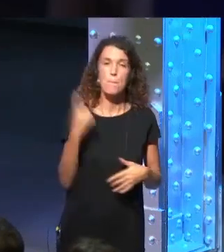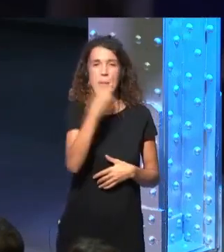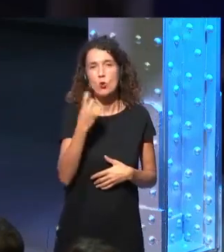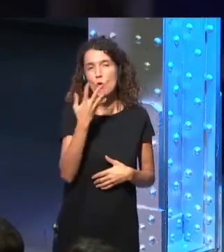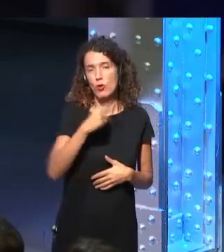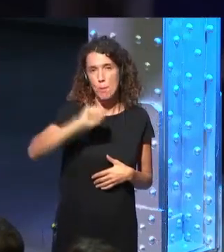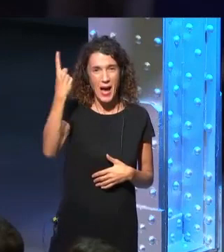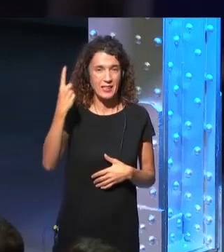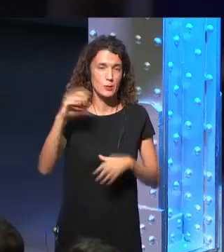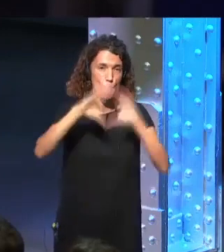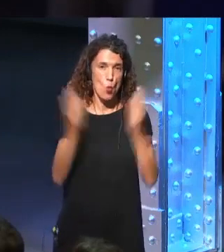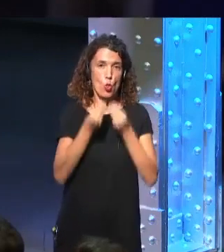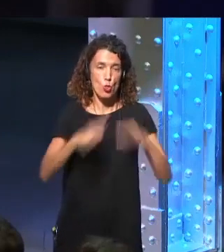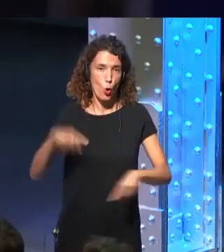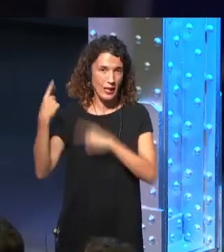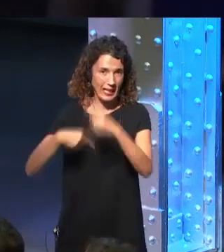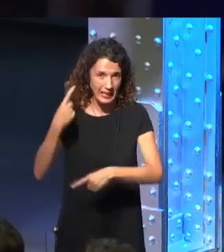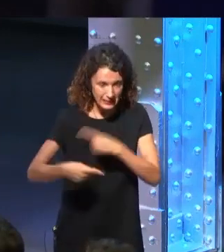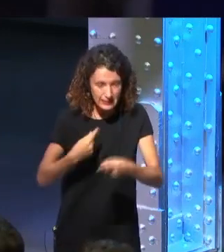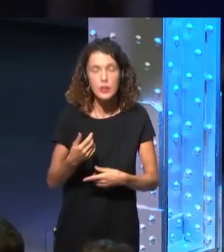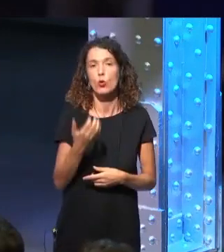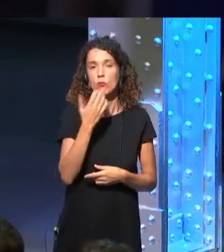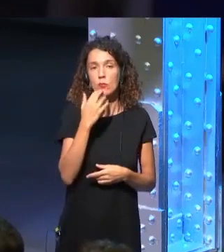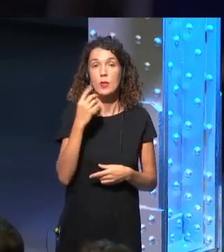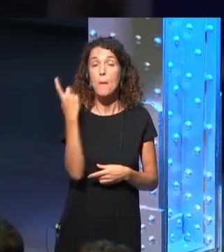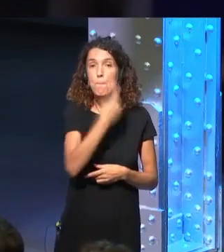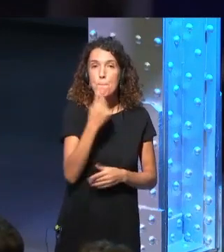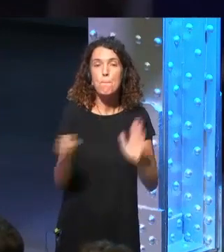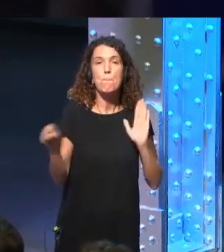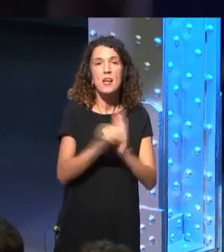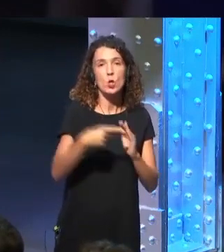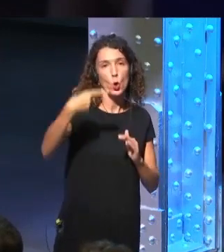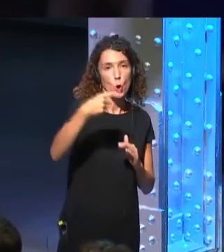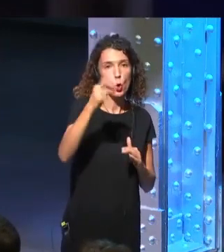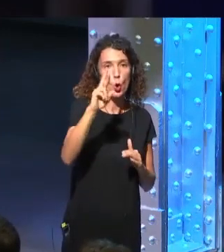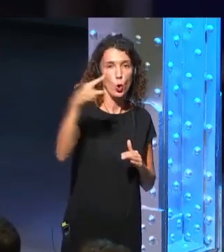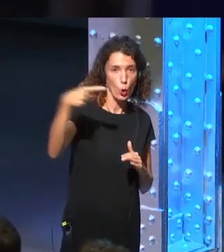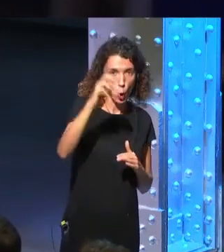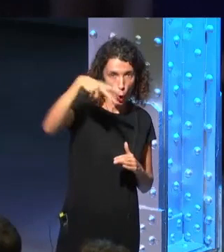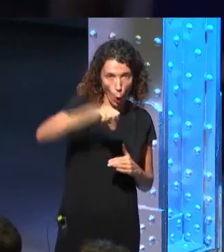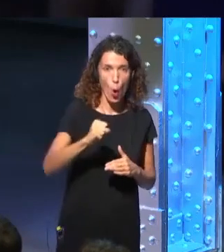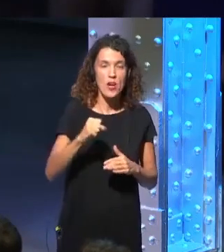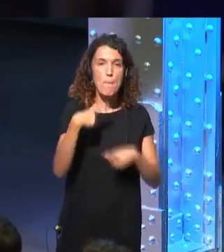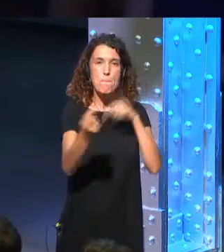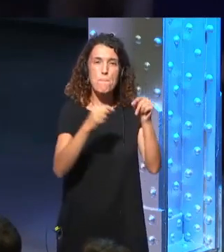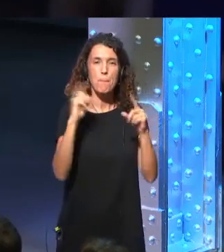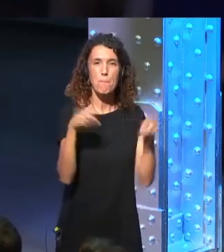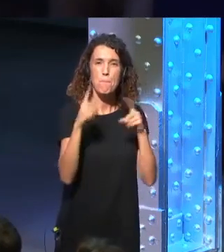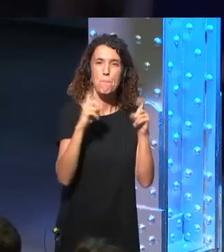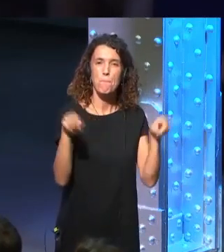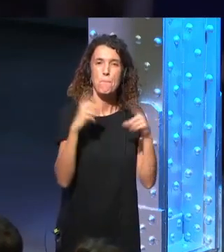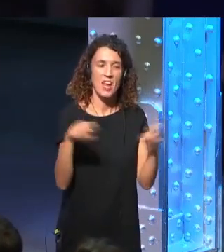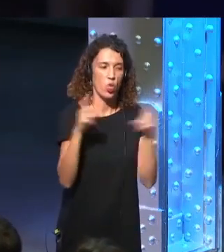los mitos más conocidos del mundo clásico, que es el mito de la gorgona, Medusa,